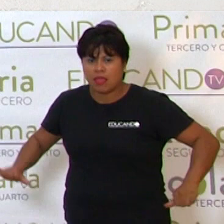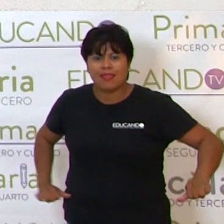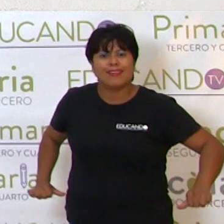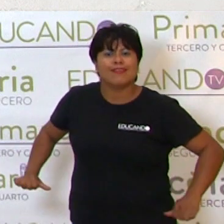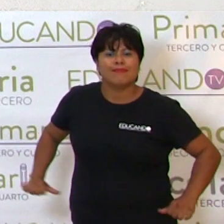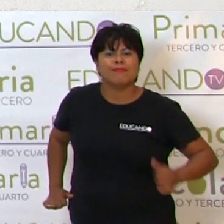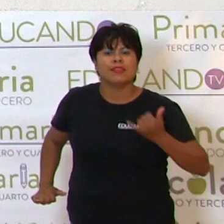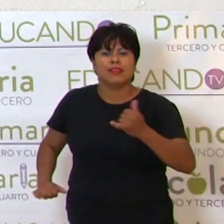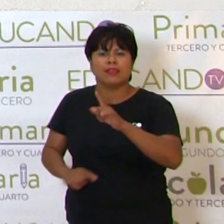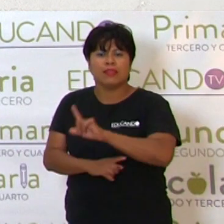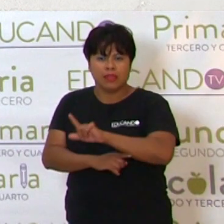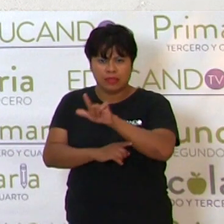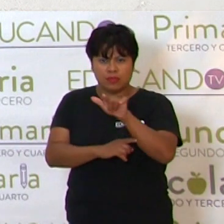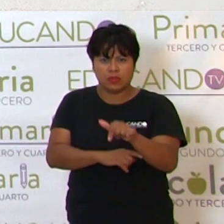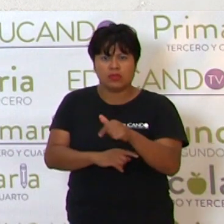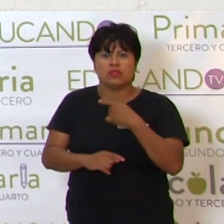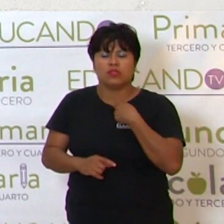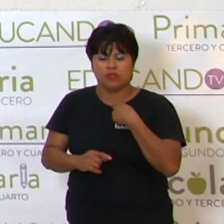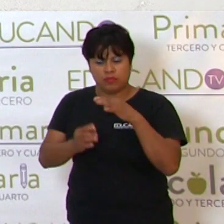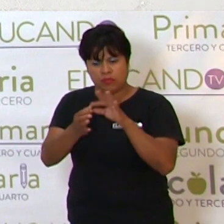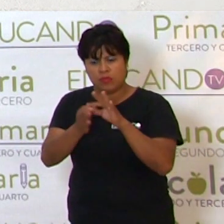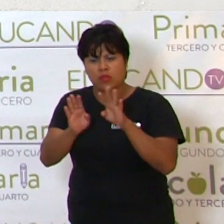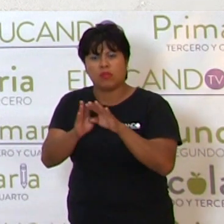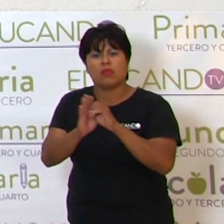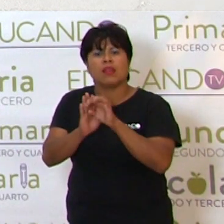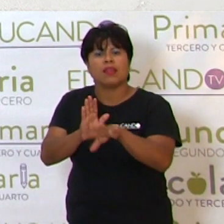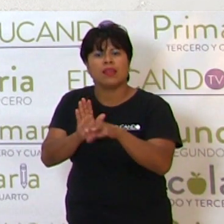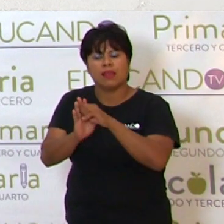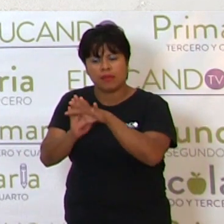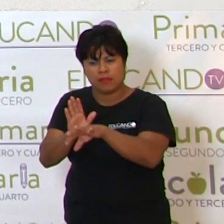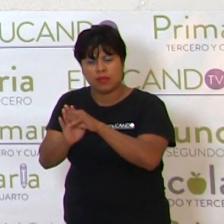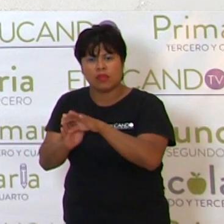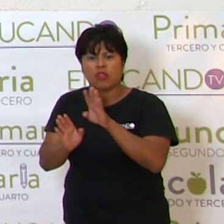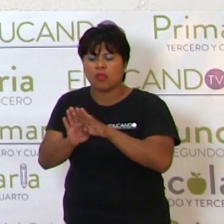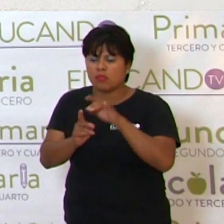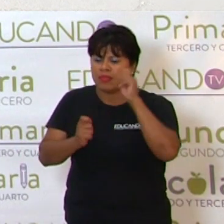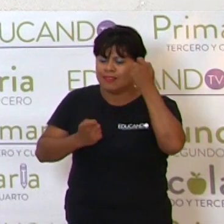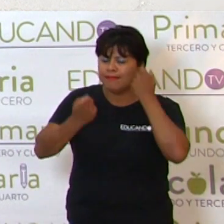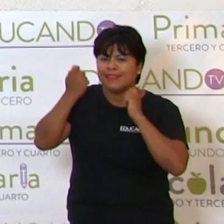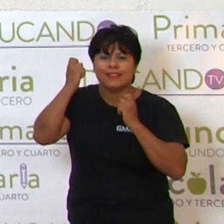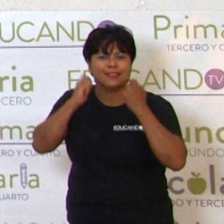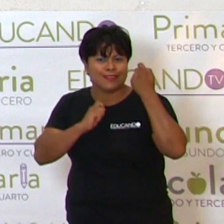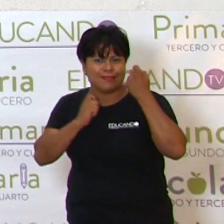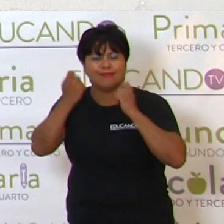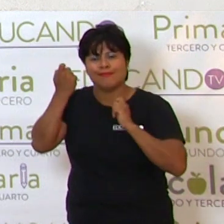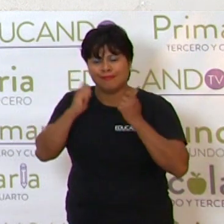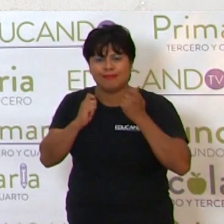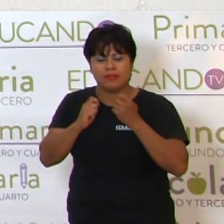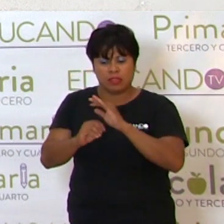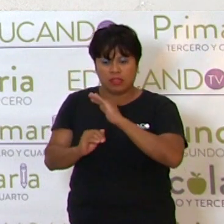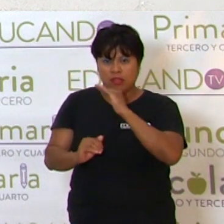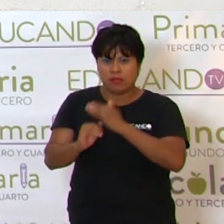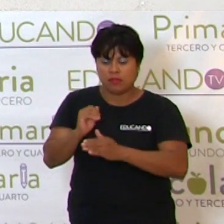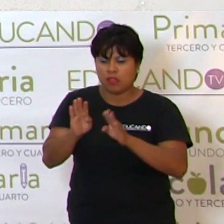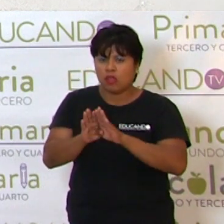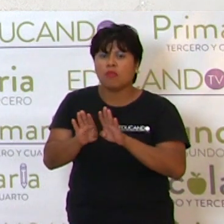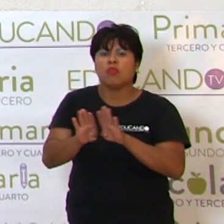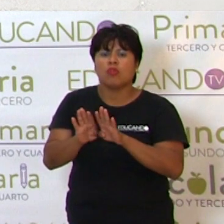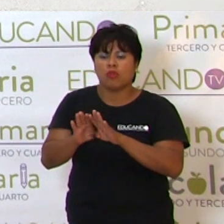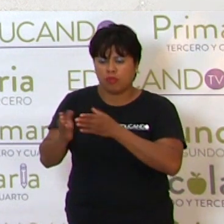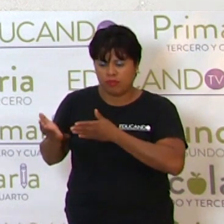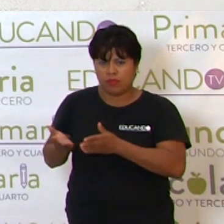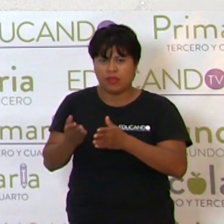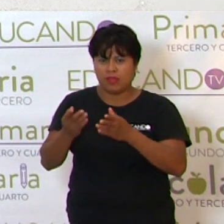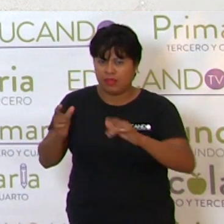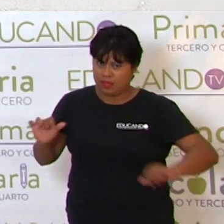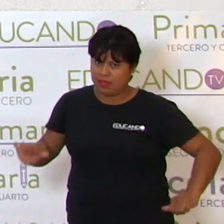y después les voy a dar unos ejemplos de expresión corporal y vamos a terminar con la representación